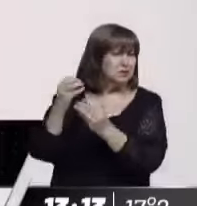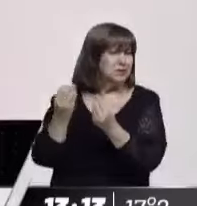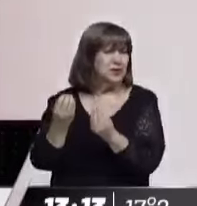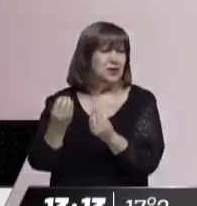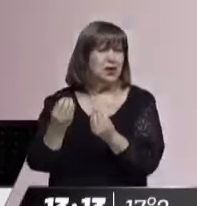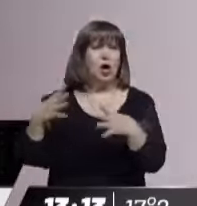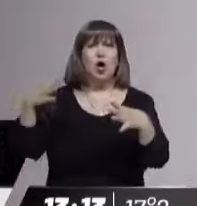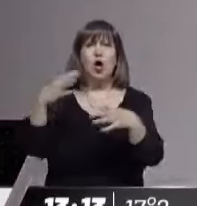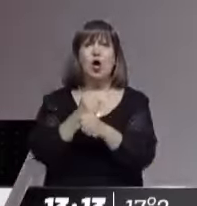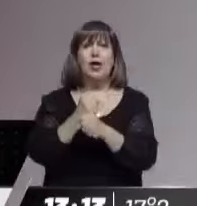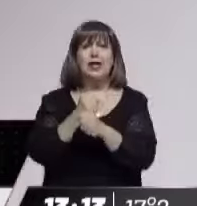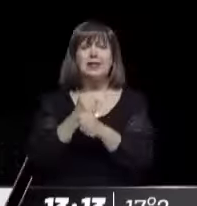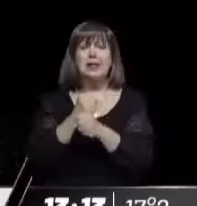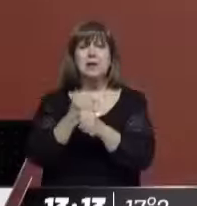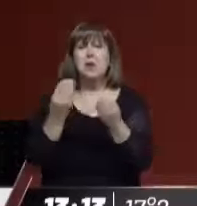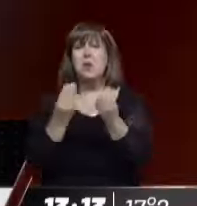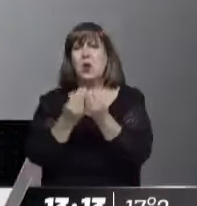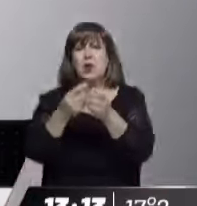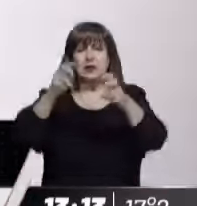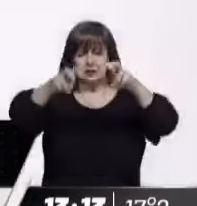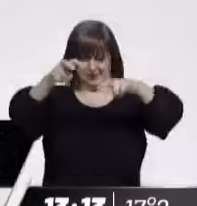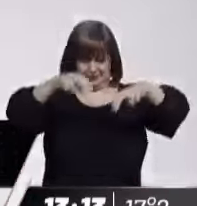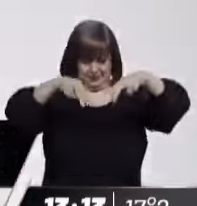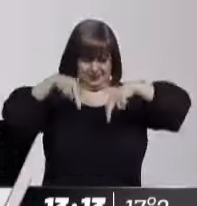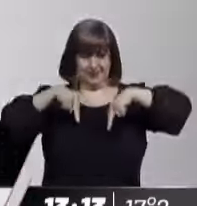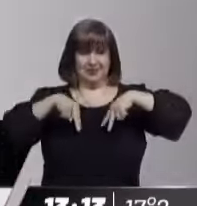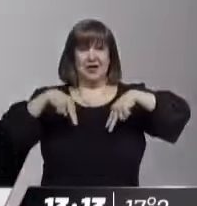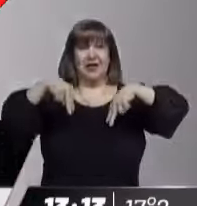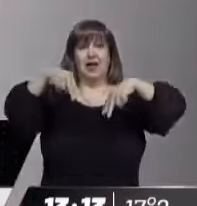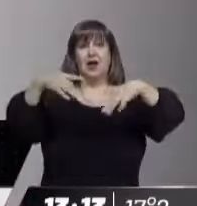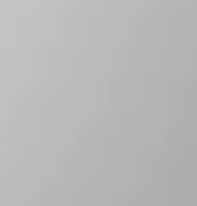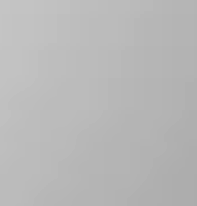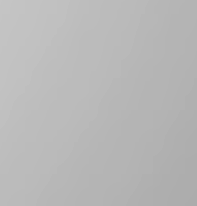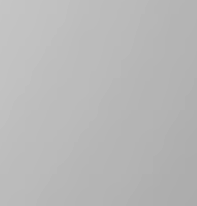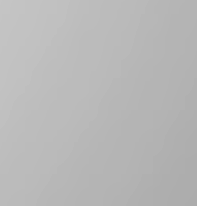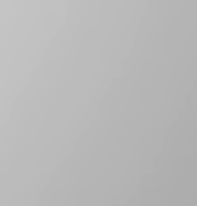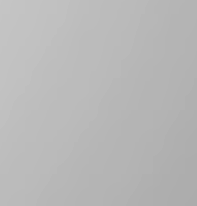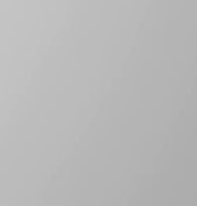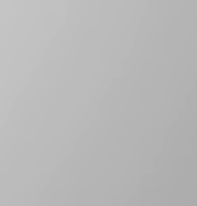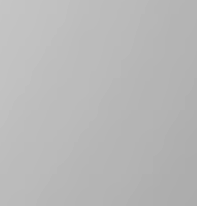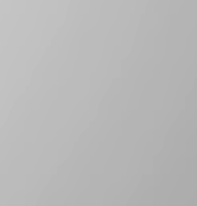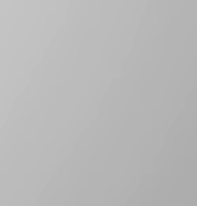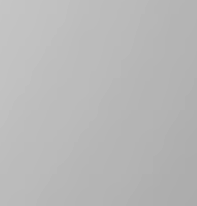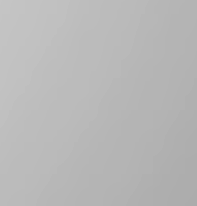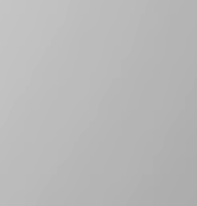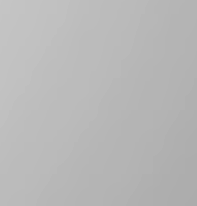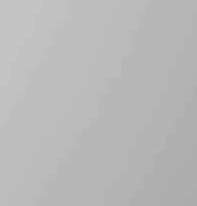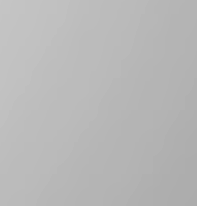estos micros vienen con una gran cantidad de personas, lamentablemente después suceden accidentes como los que vimos esta mañana.